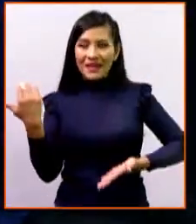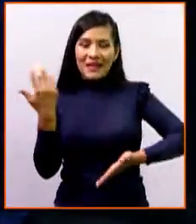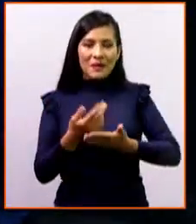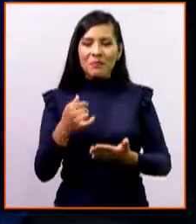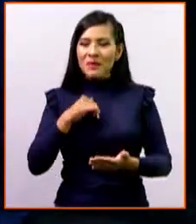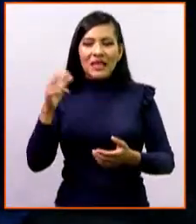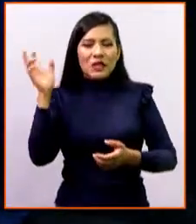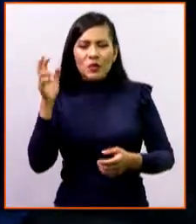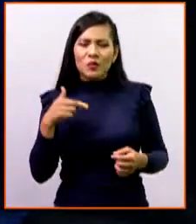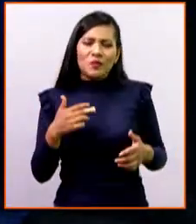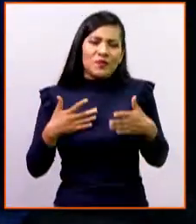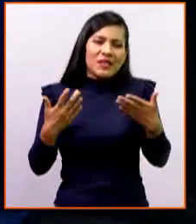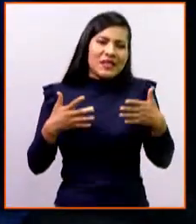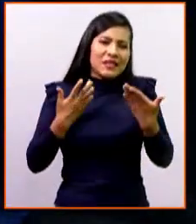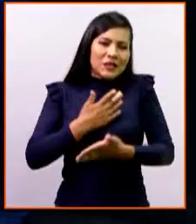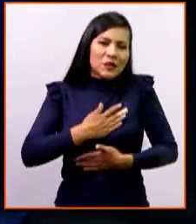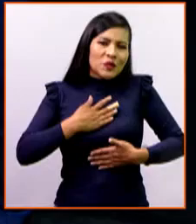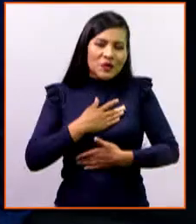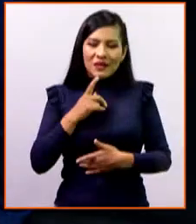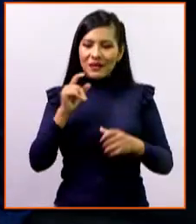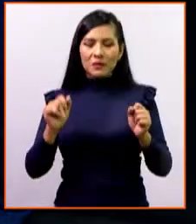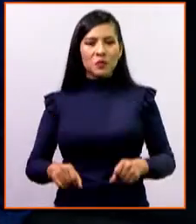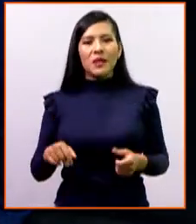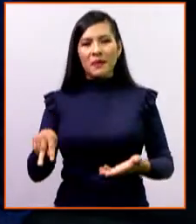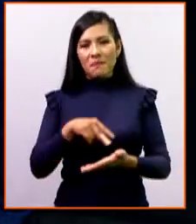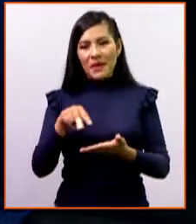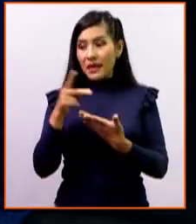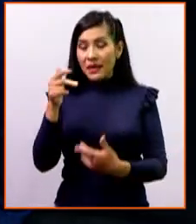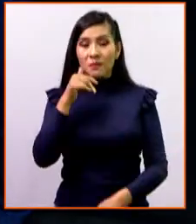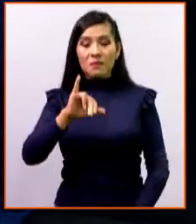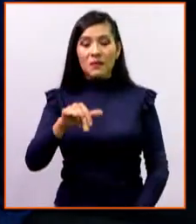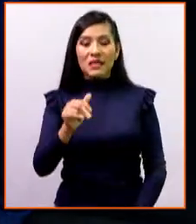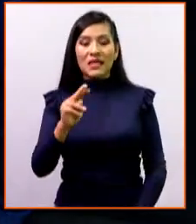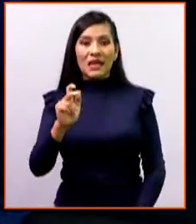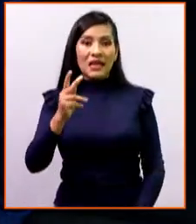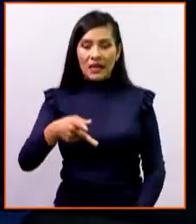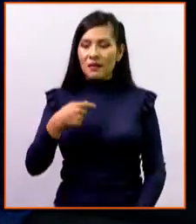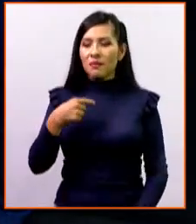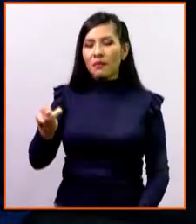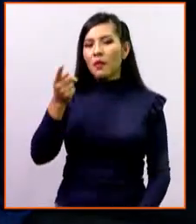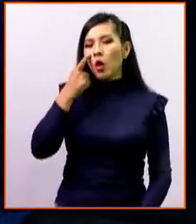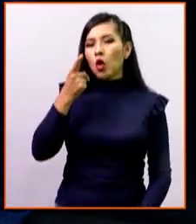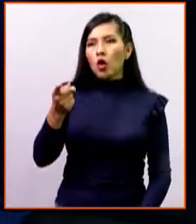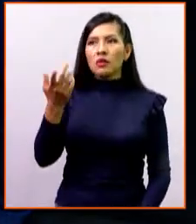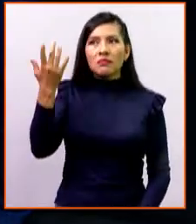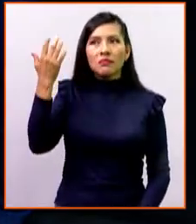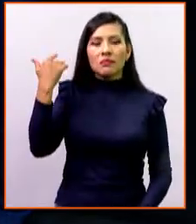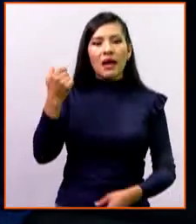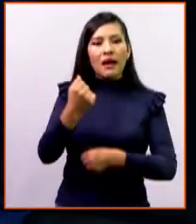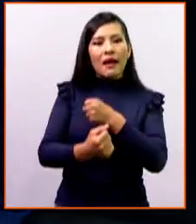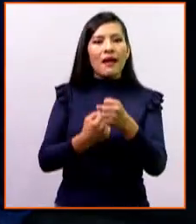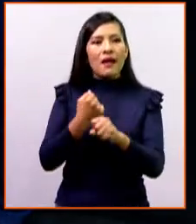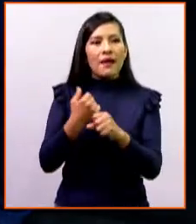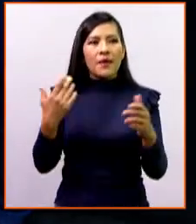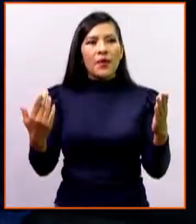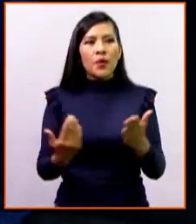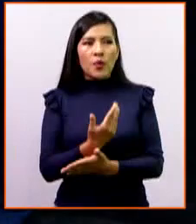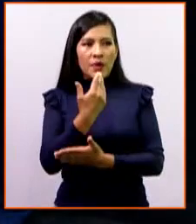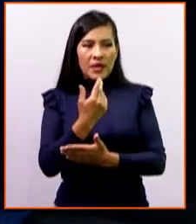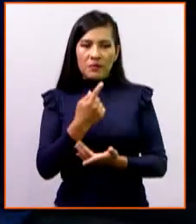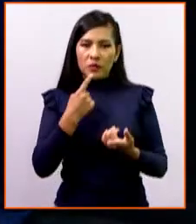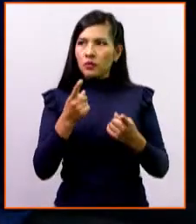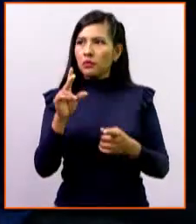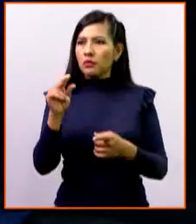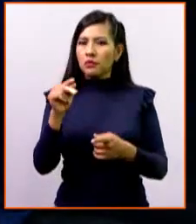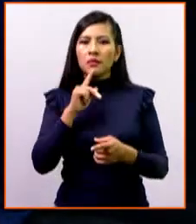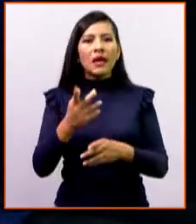escuchar esta música para poder bailar también. A Janetita la hemos podido conocer en los programas que estábamos haciendo justamente antes,